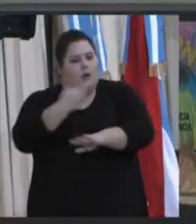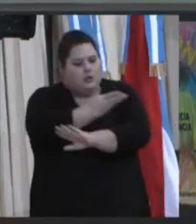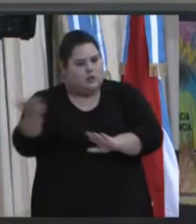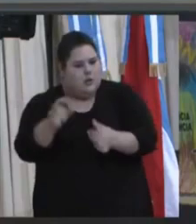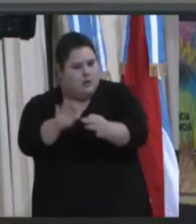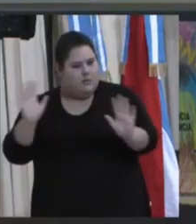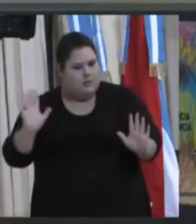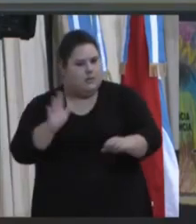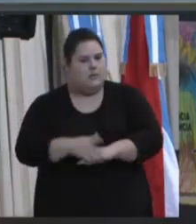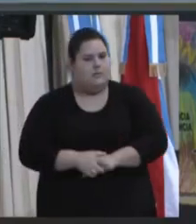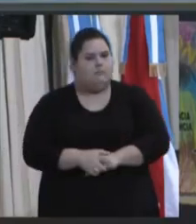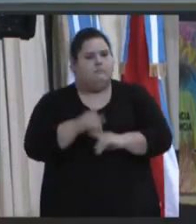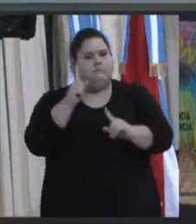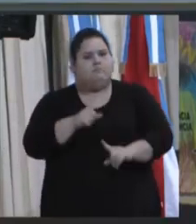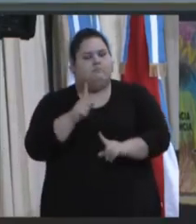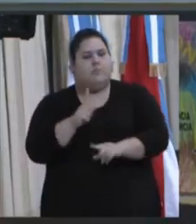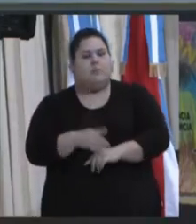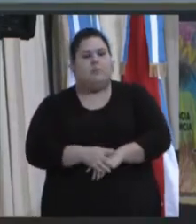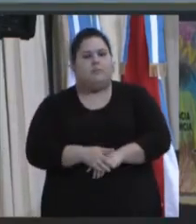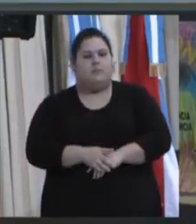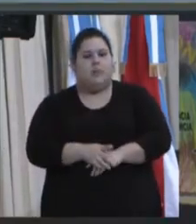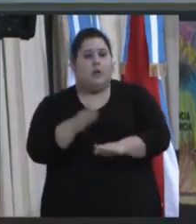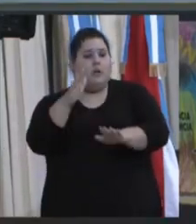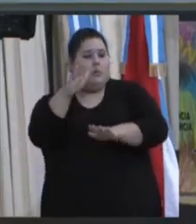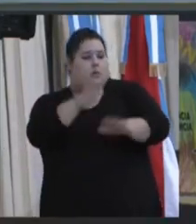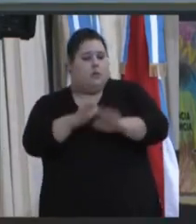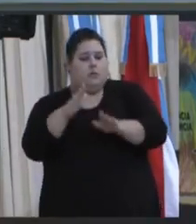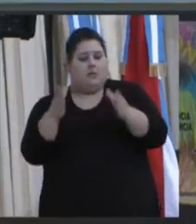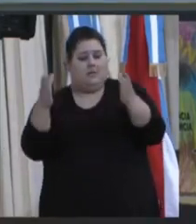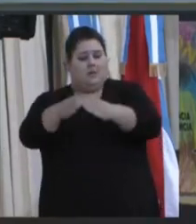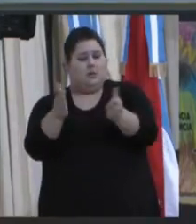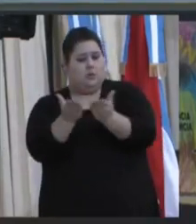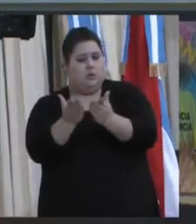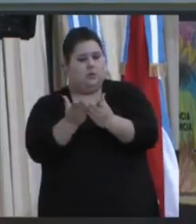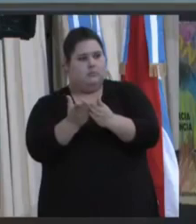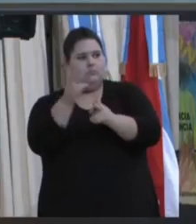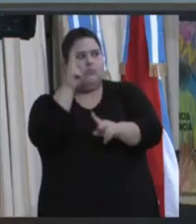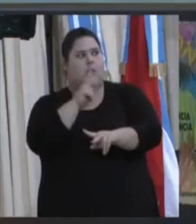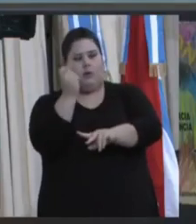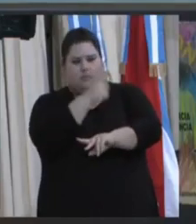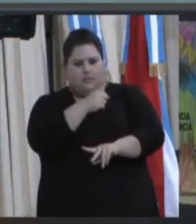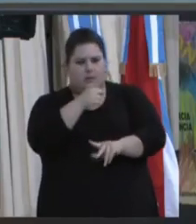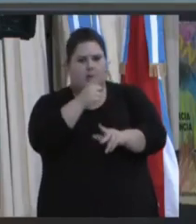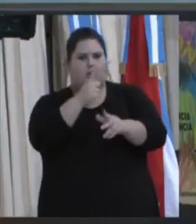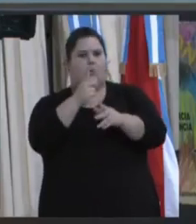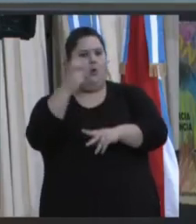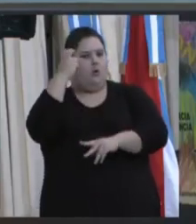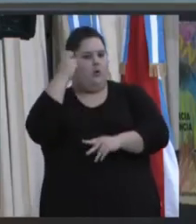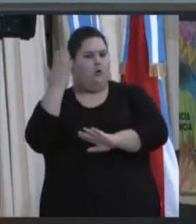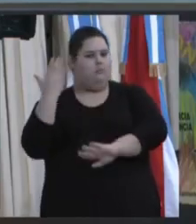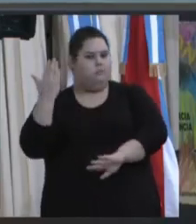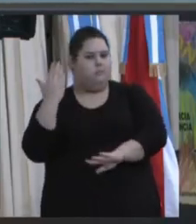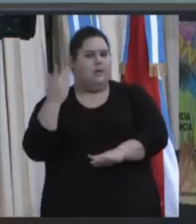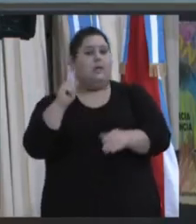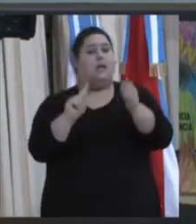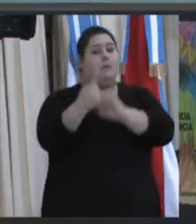democráticas, encontramos que la actividad que organiza este centro de estudiantes, ahí se ven las conferencias, la primera